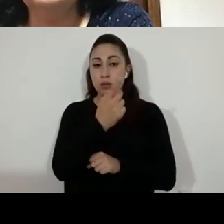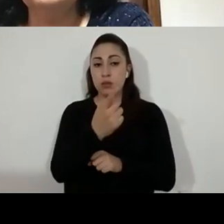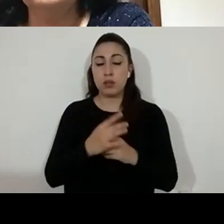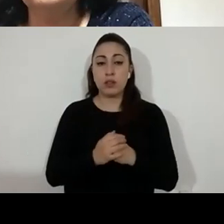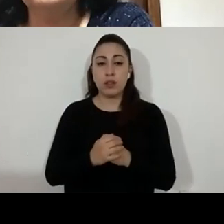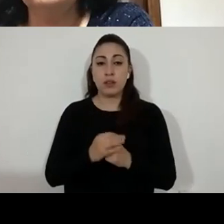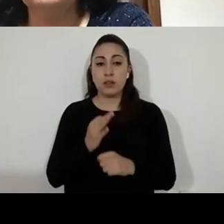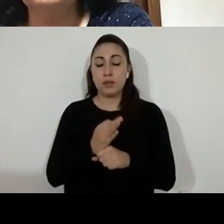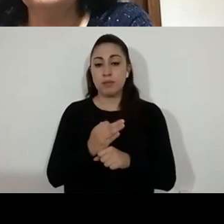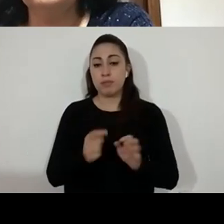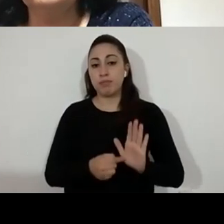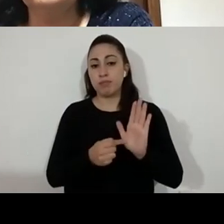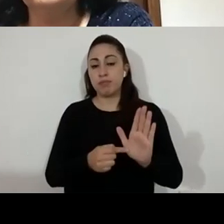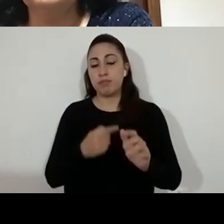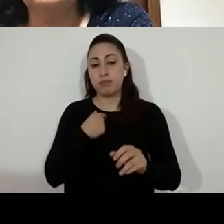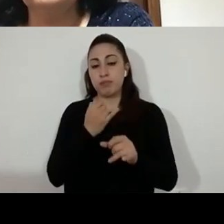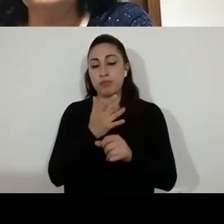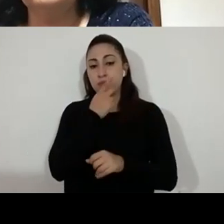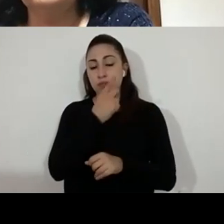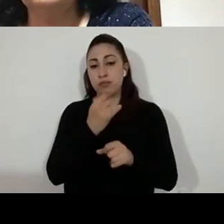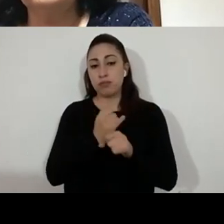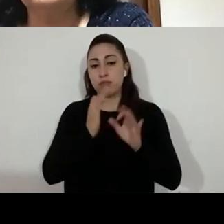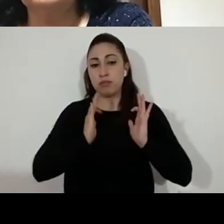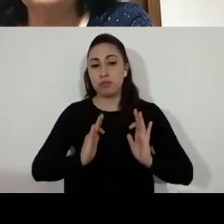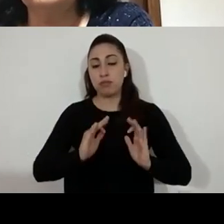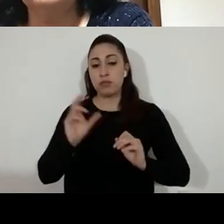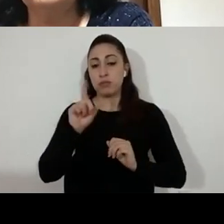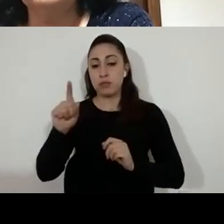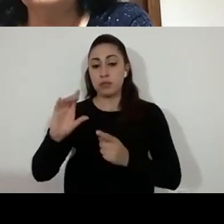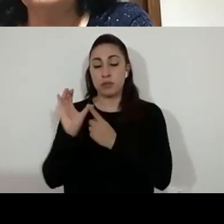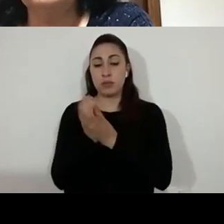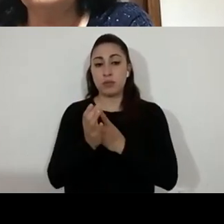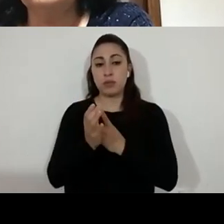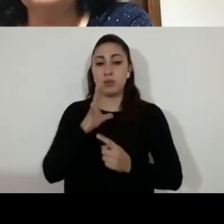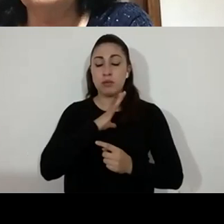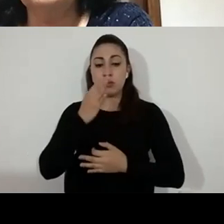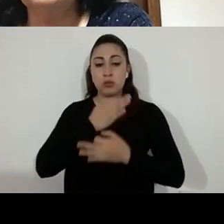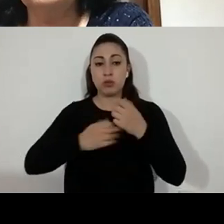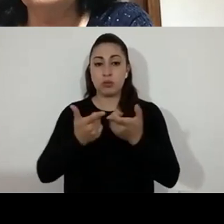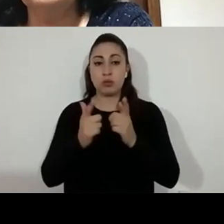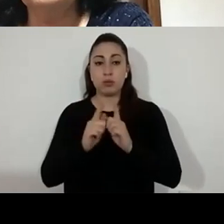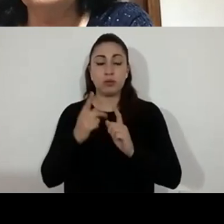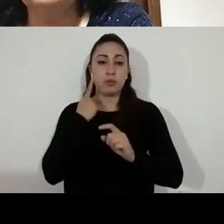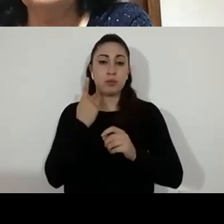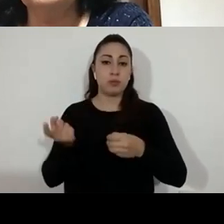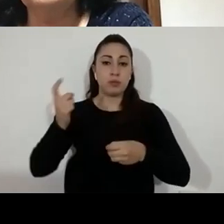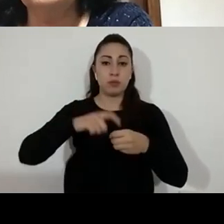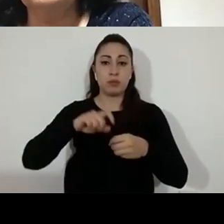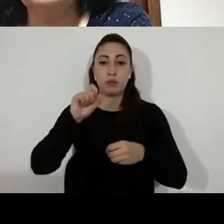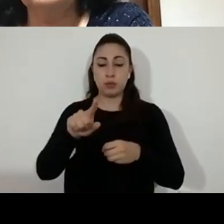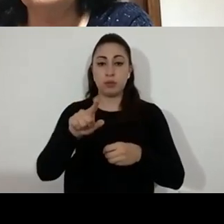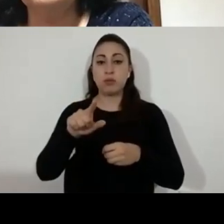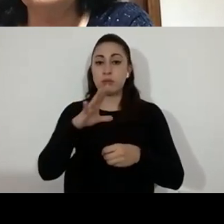presentar esta inconformidad, decir que una comisión parlamentaria está integrada por todos los partidos políticos, por los miembros de todos los